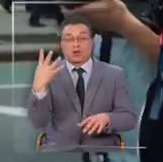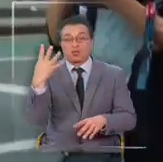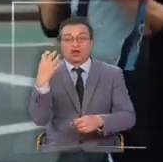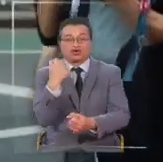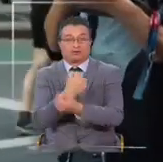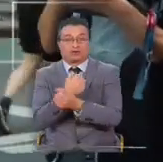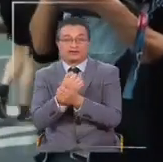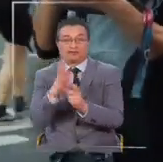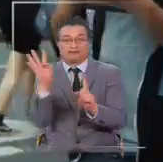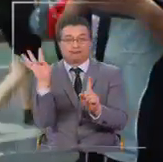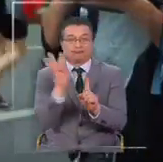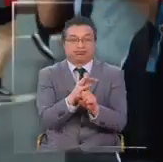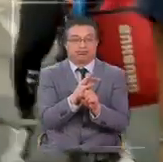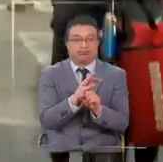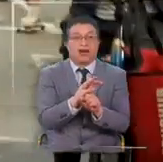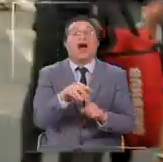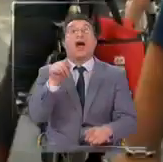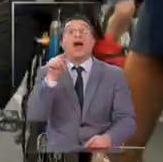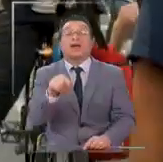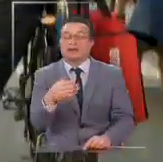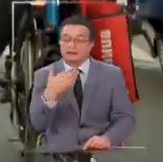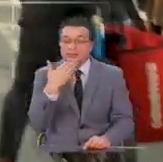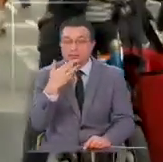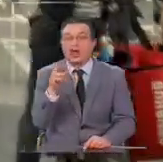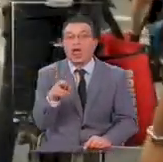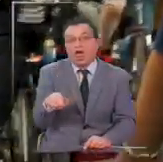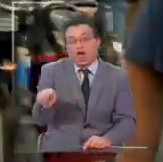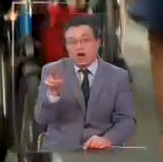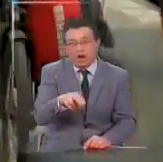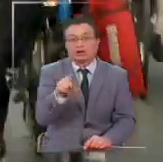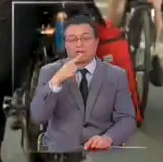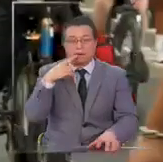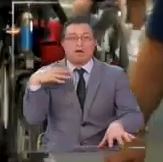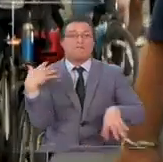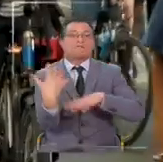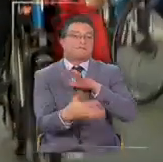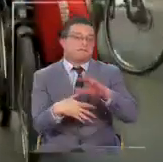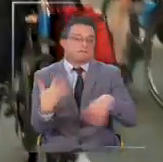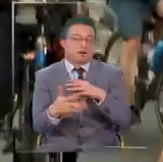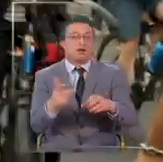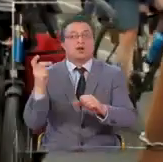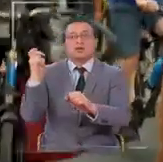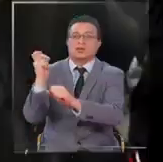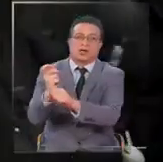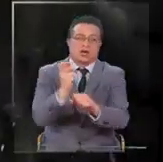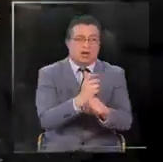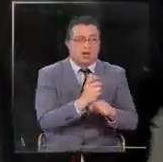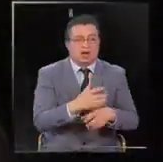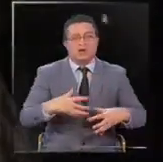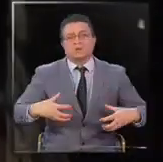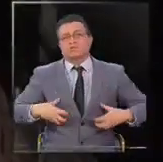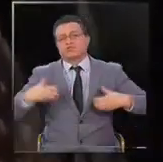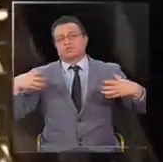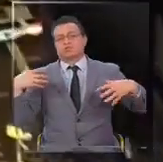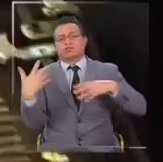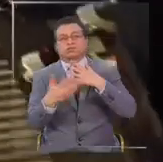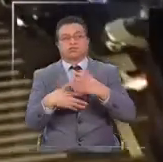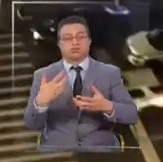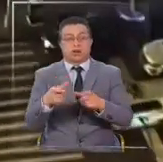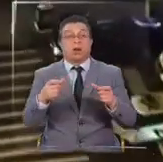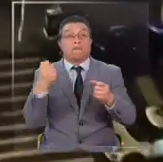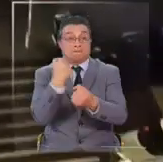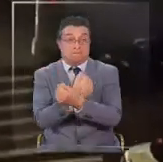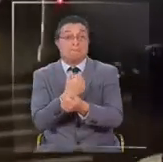policías, en donde ahí nuevamente tuvimos episodios de violencia, saqueos, descontrol. Intervino la